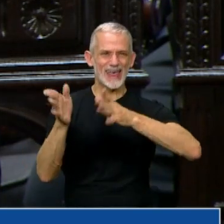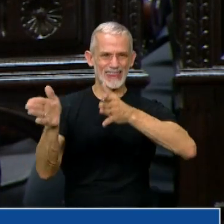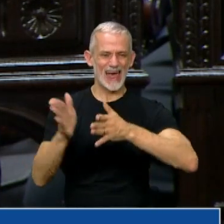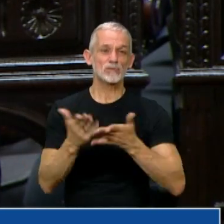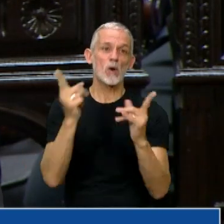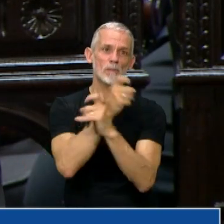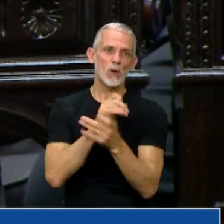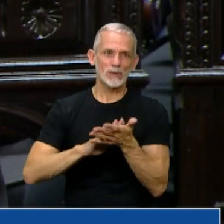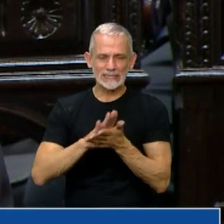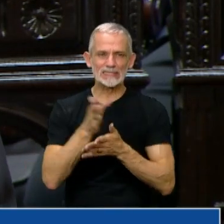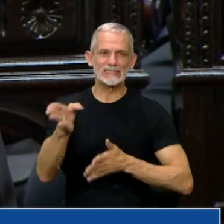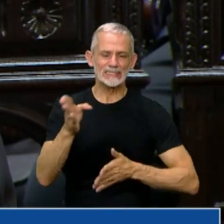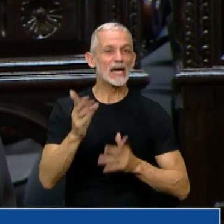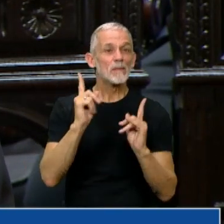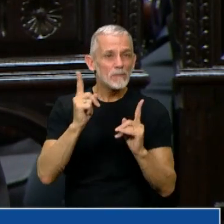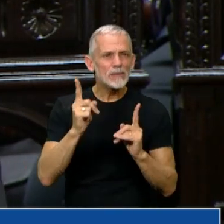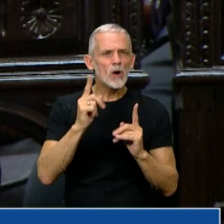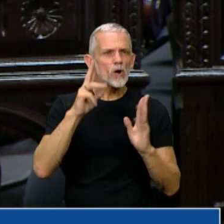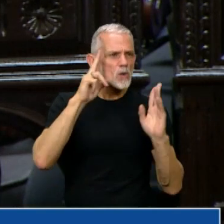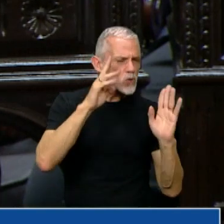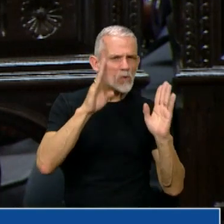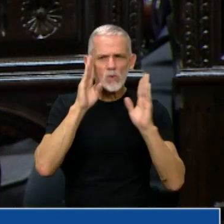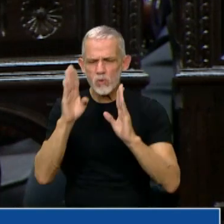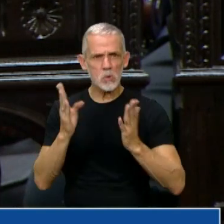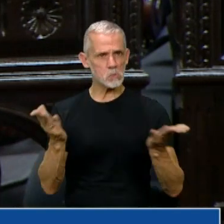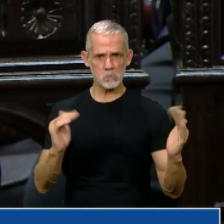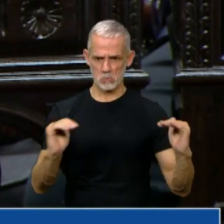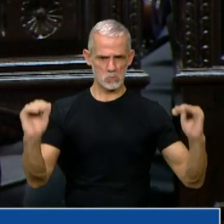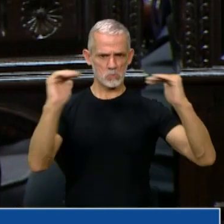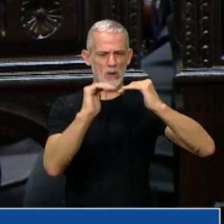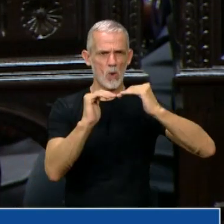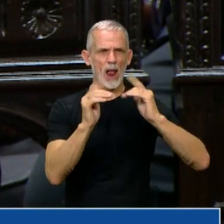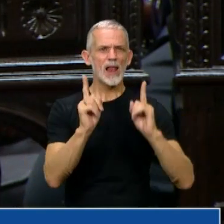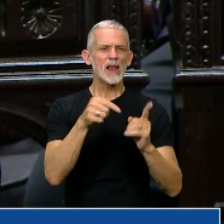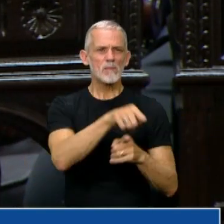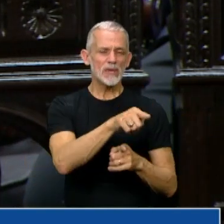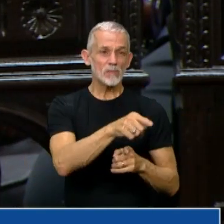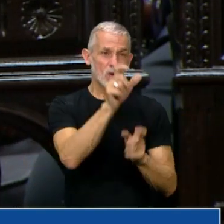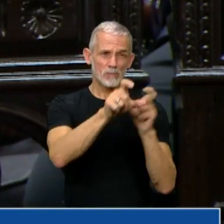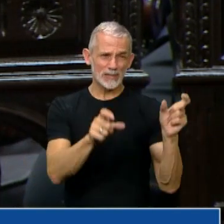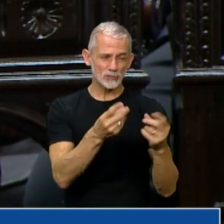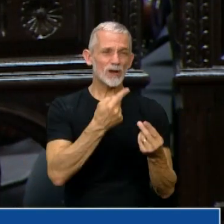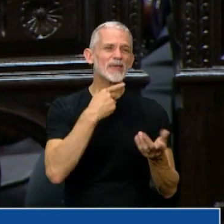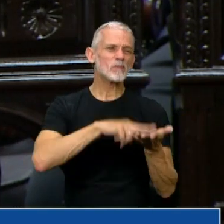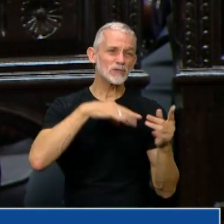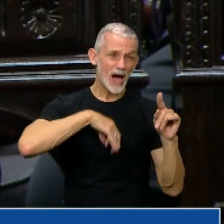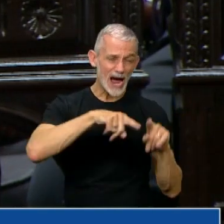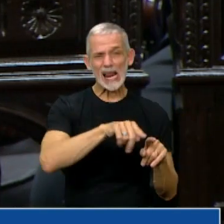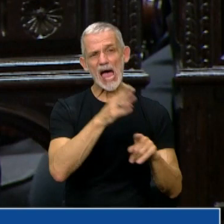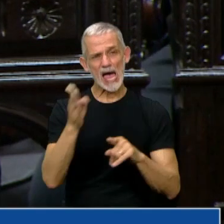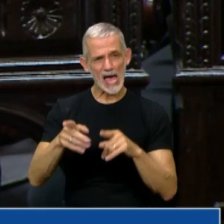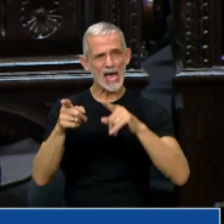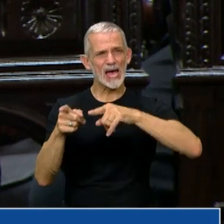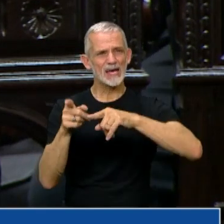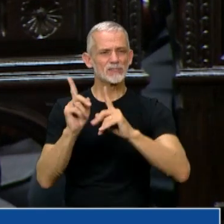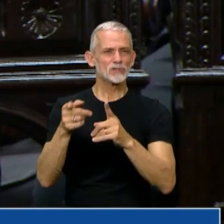un problema con las mismas consideraciones y rangos con los que se trabaja en el